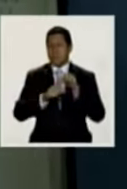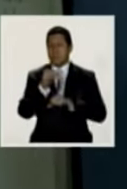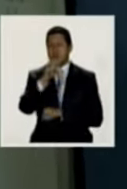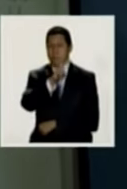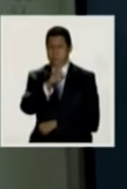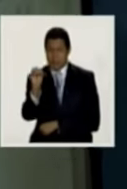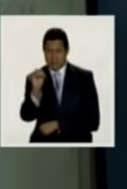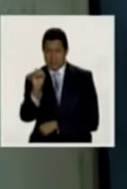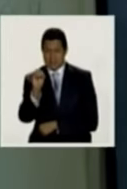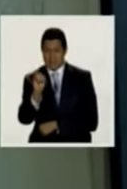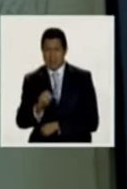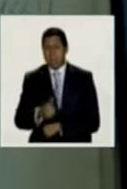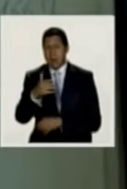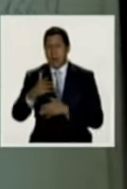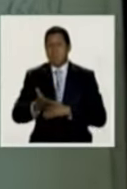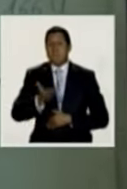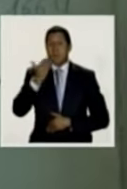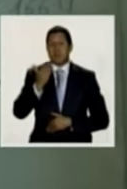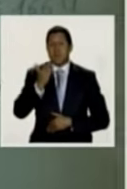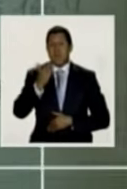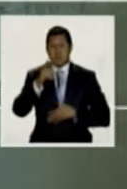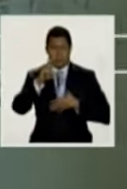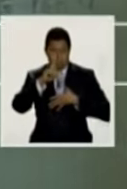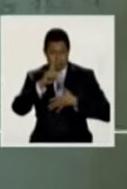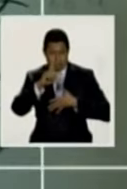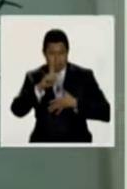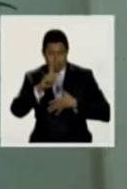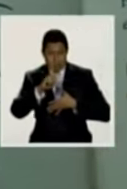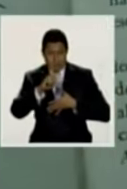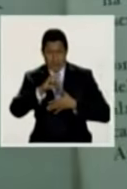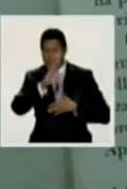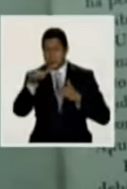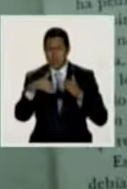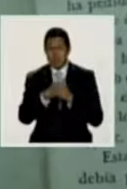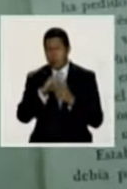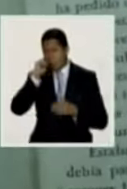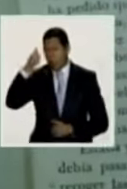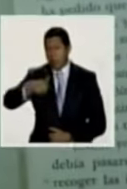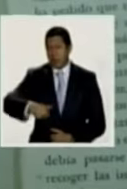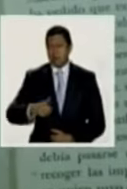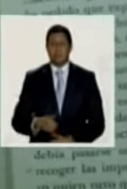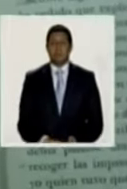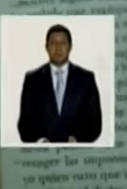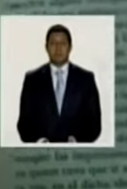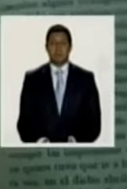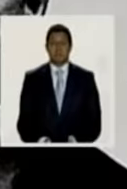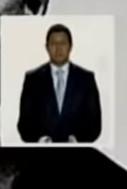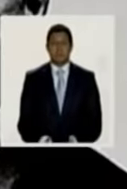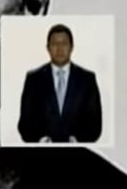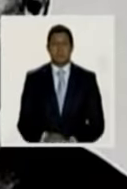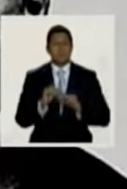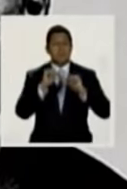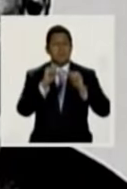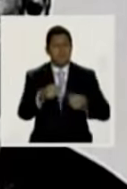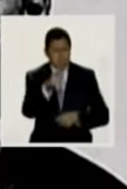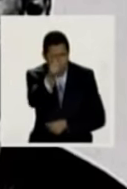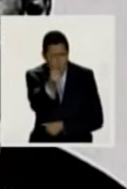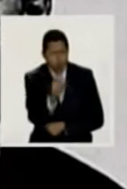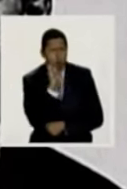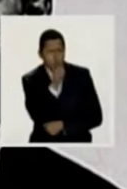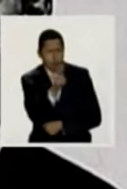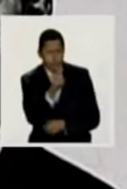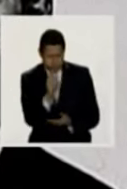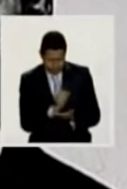XX y uno de los más grandes escritores latinoamericanos de todos los tiempos. El inicio de Rómulo Gallegos